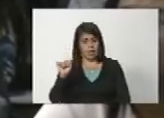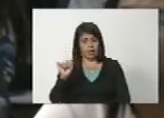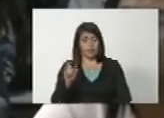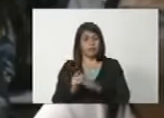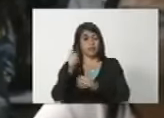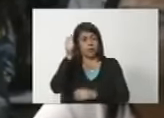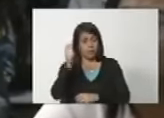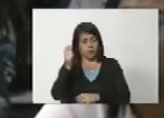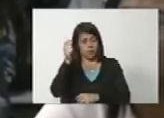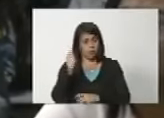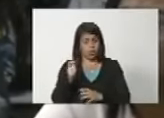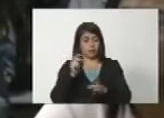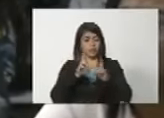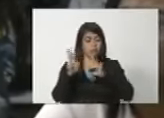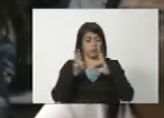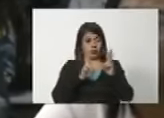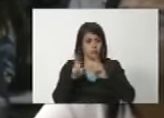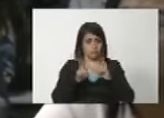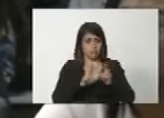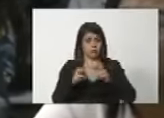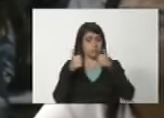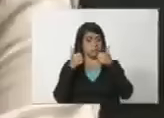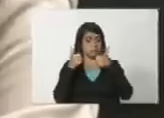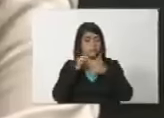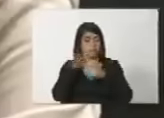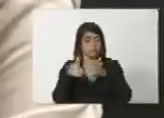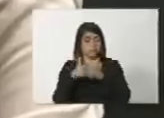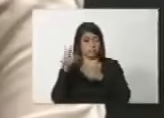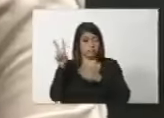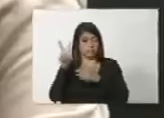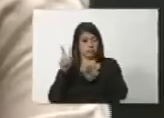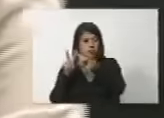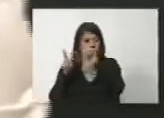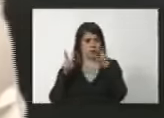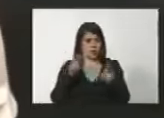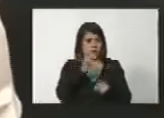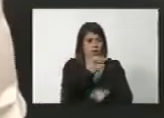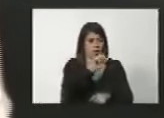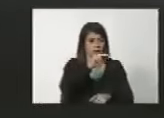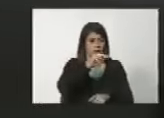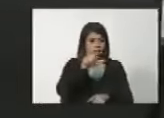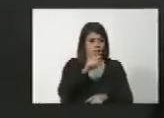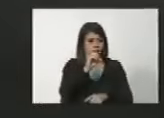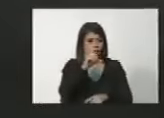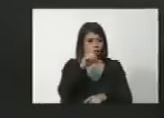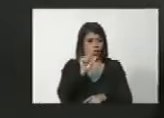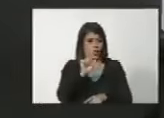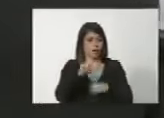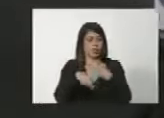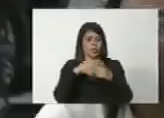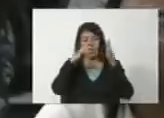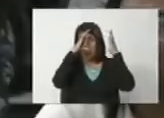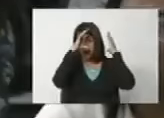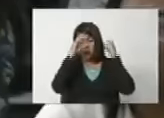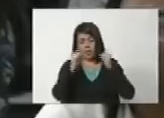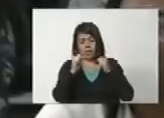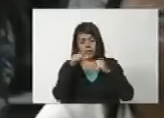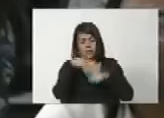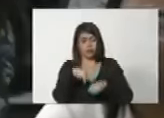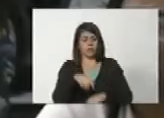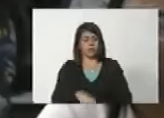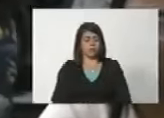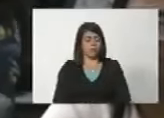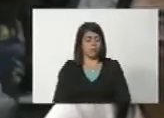afianzar la relación parlamentaria entre Venezuela y Angola. Nuestra embajadora ha